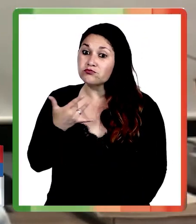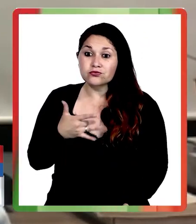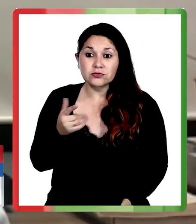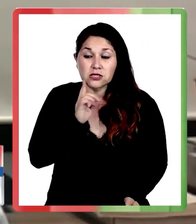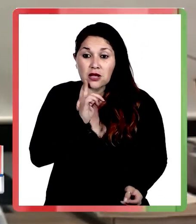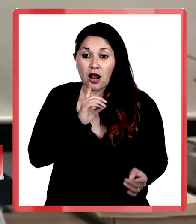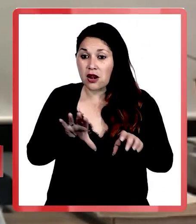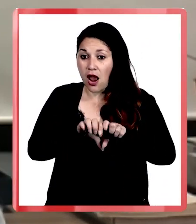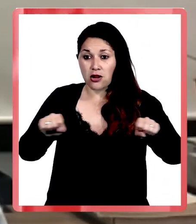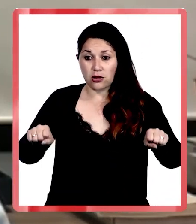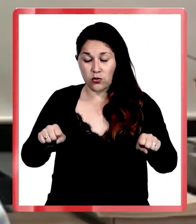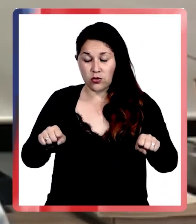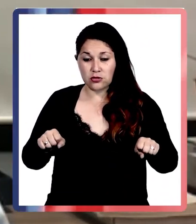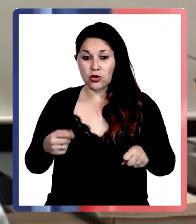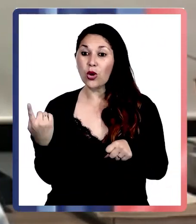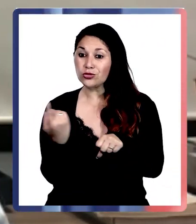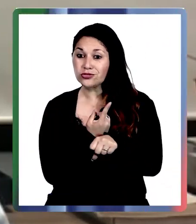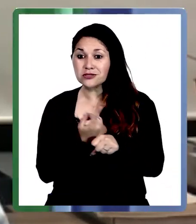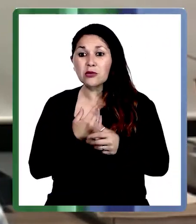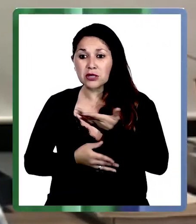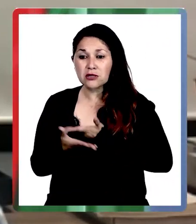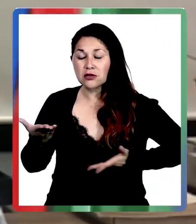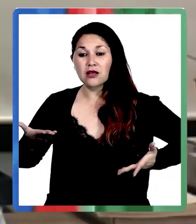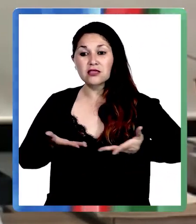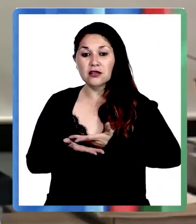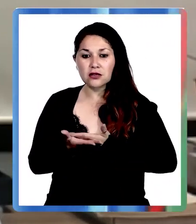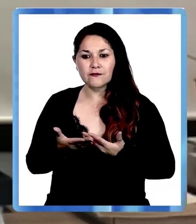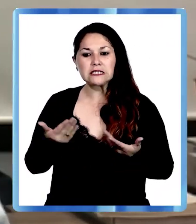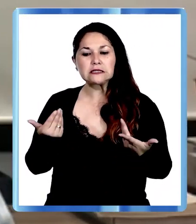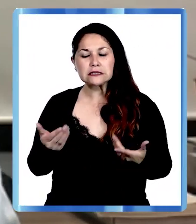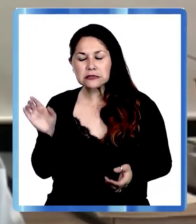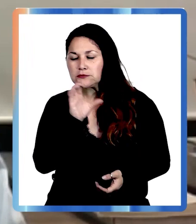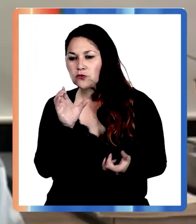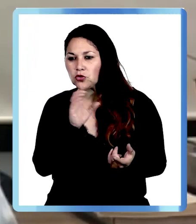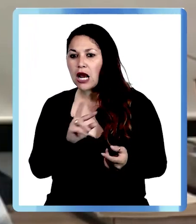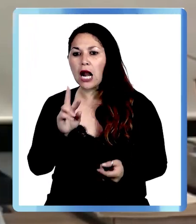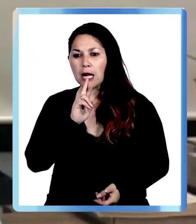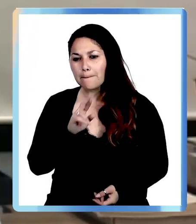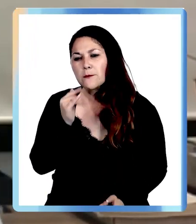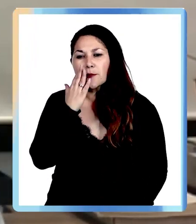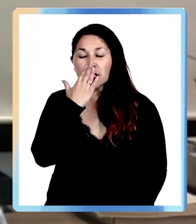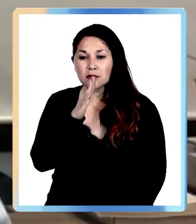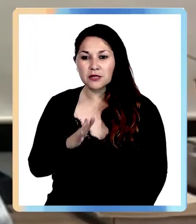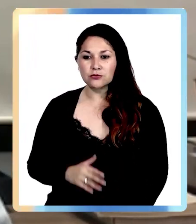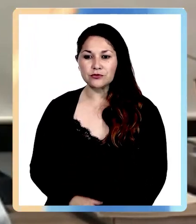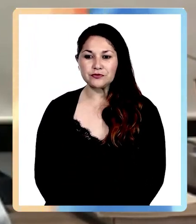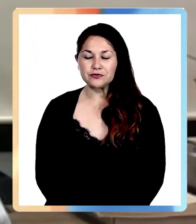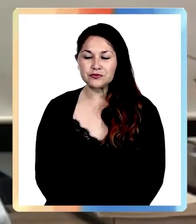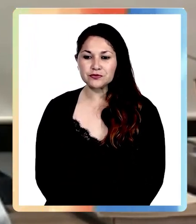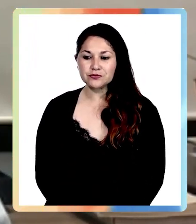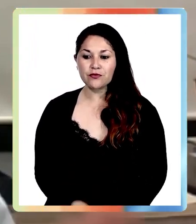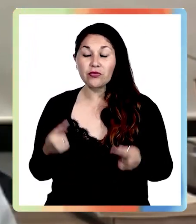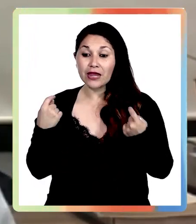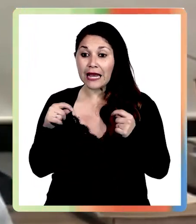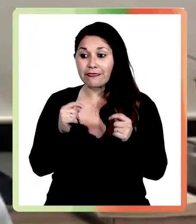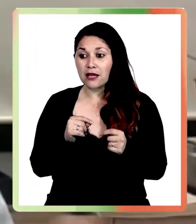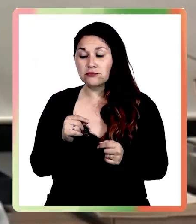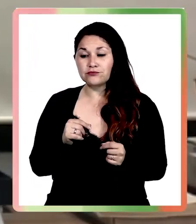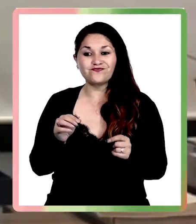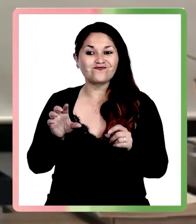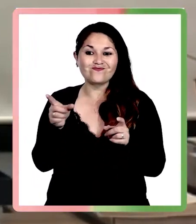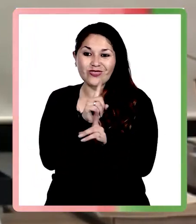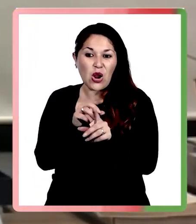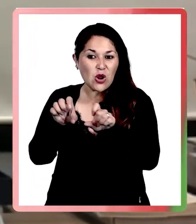ponernos de acuerdo para que aterricemos en forma suave y evitar el colapso. Sin embargo, aquí hay